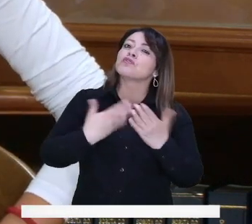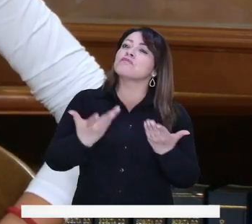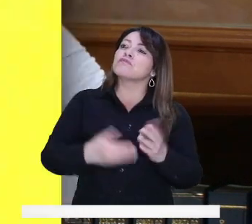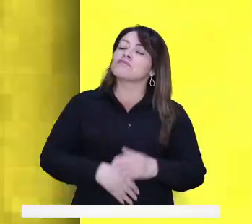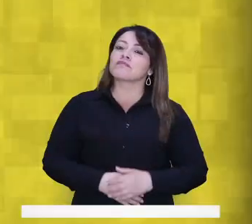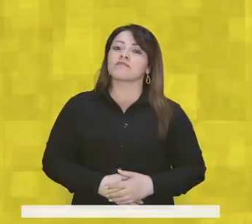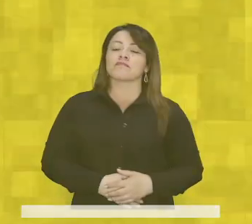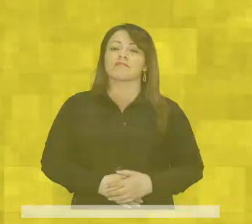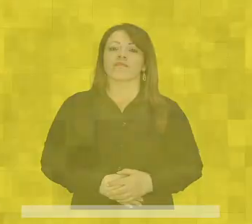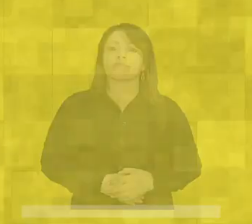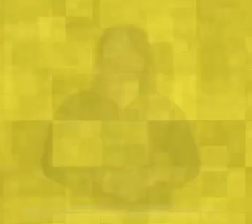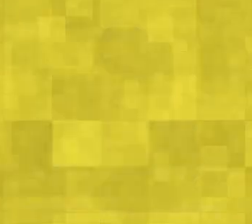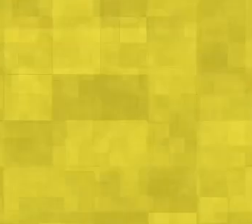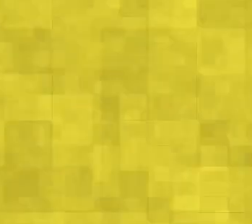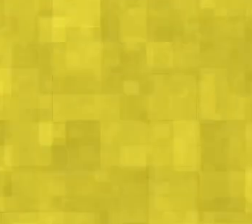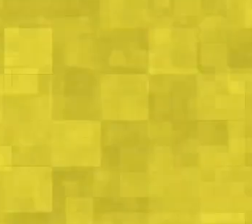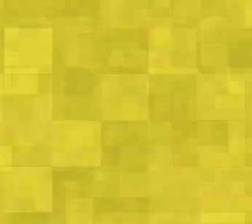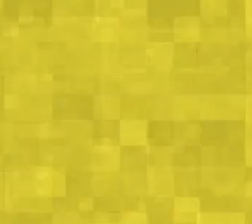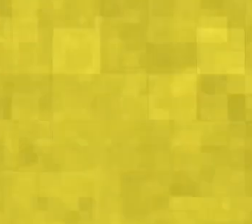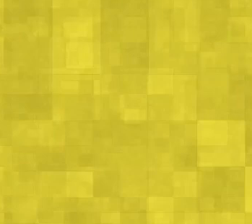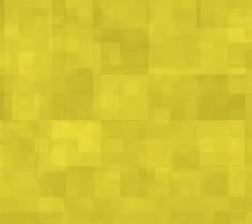adelante.